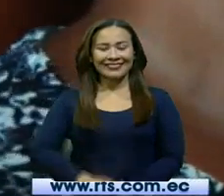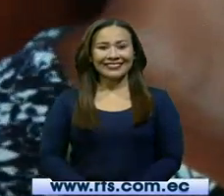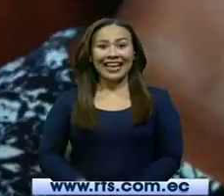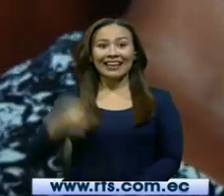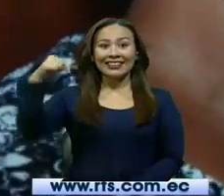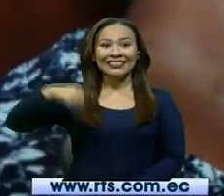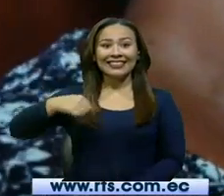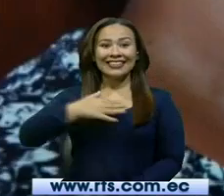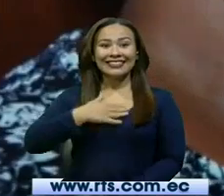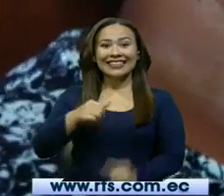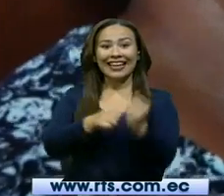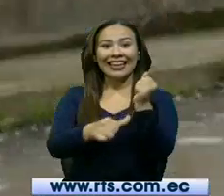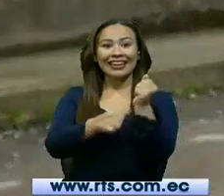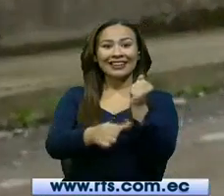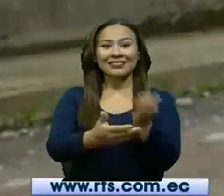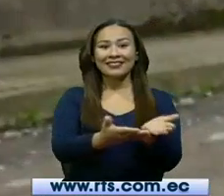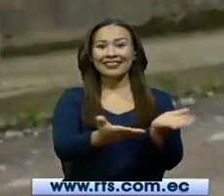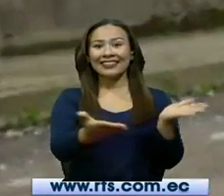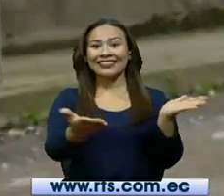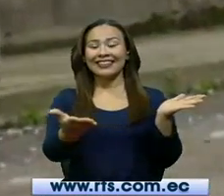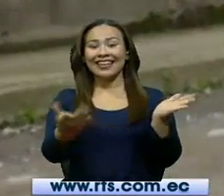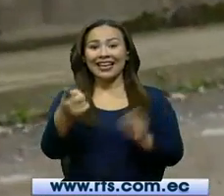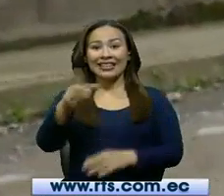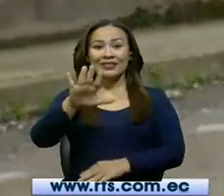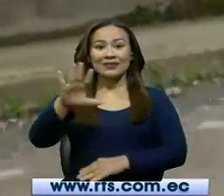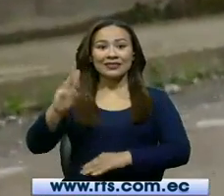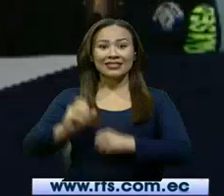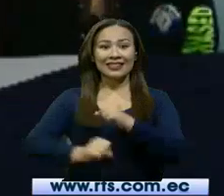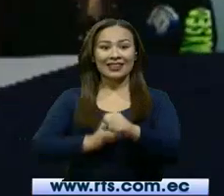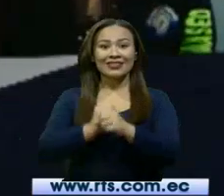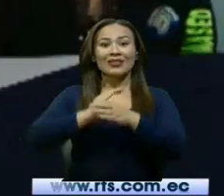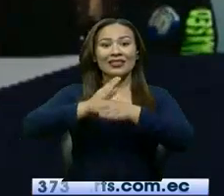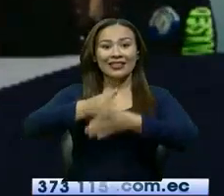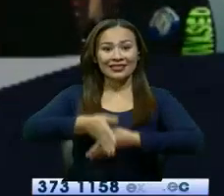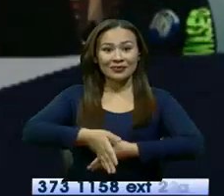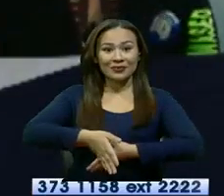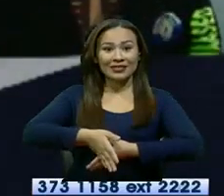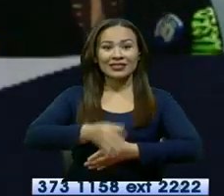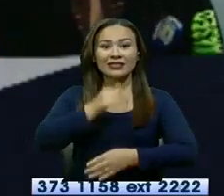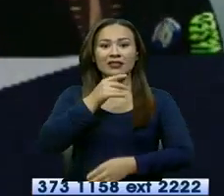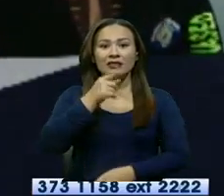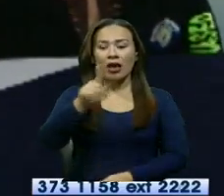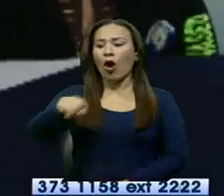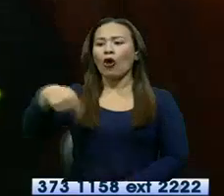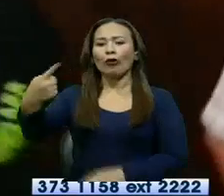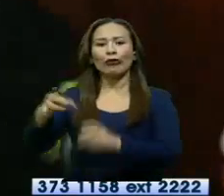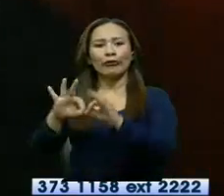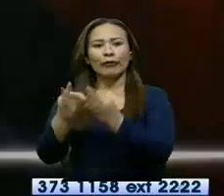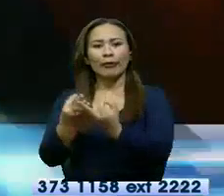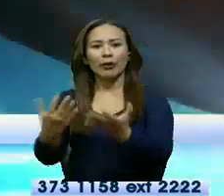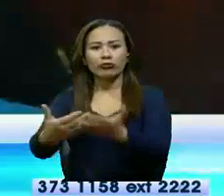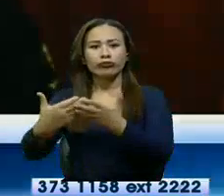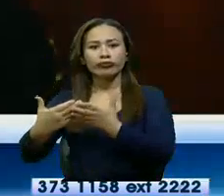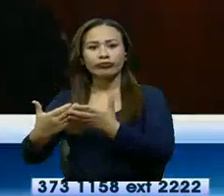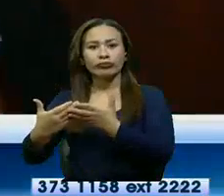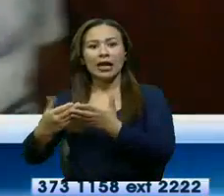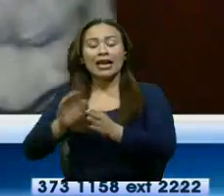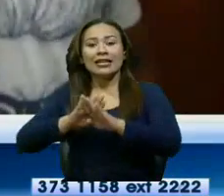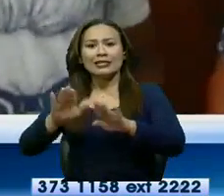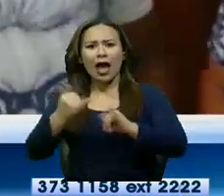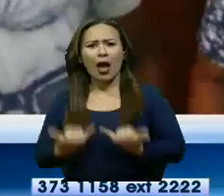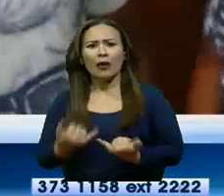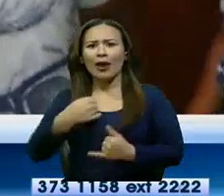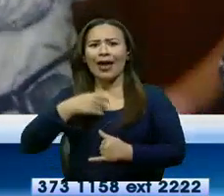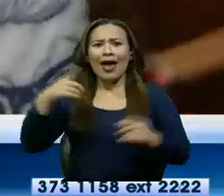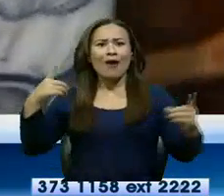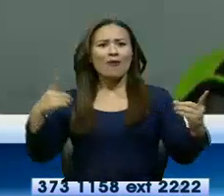está nuestra hermana, Ñañito. 56 años después de que fuera entregada a otra familia, Olga se reencontró con sus hermanos